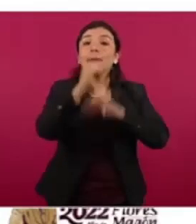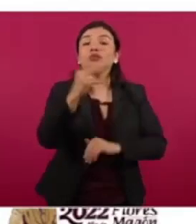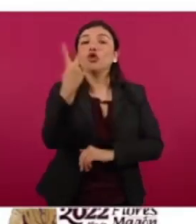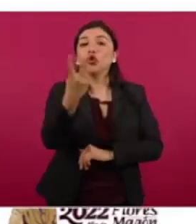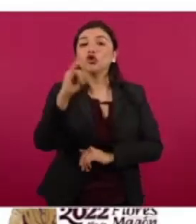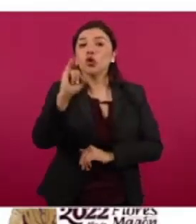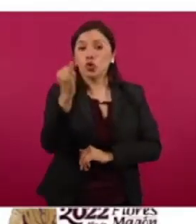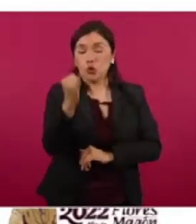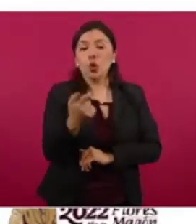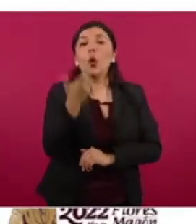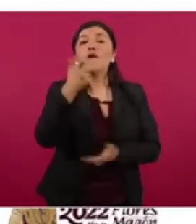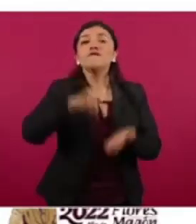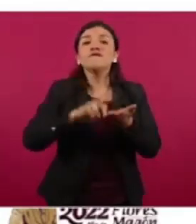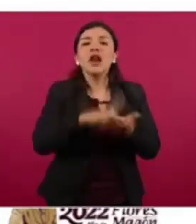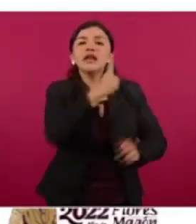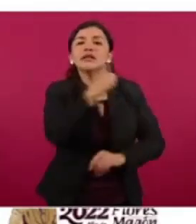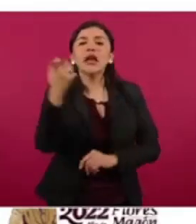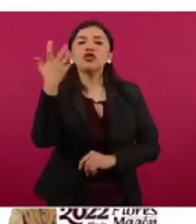de